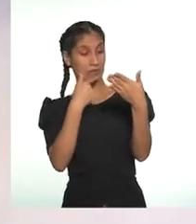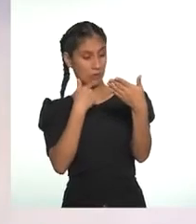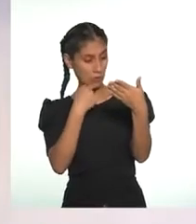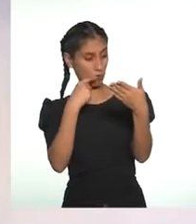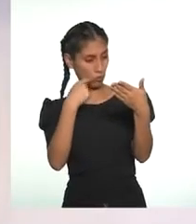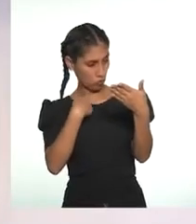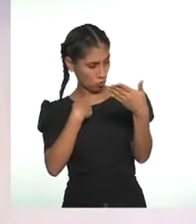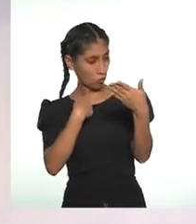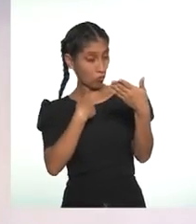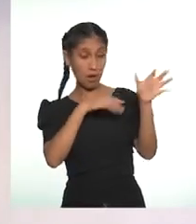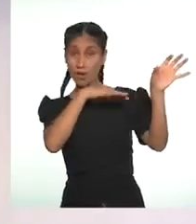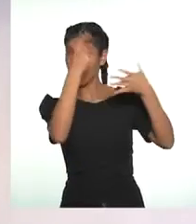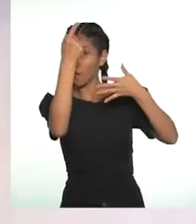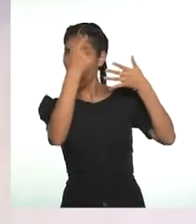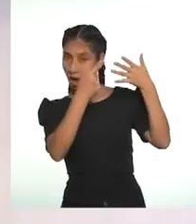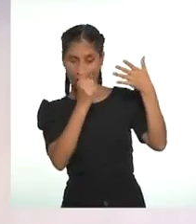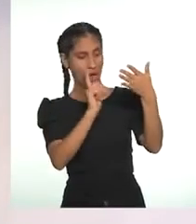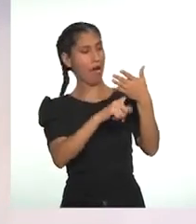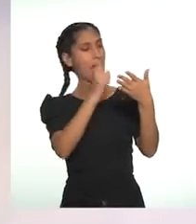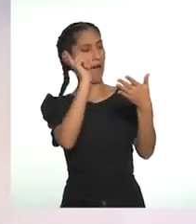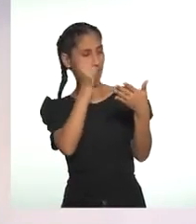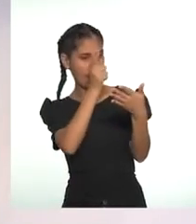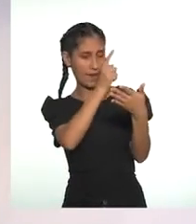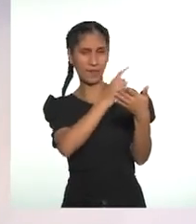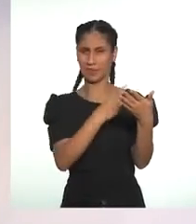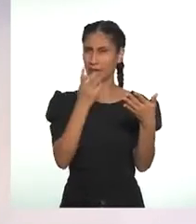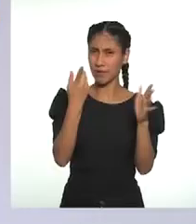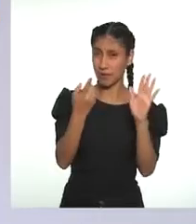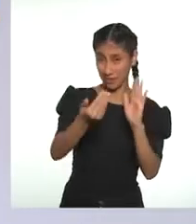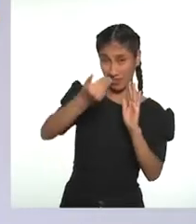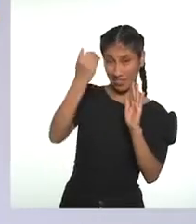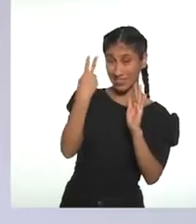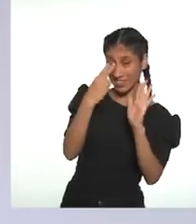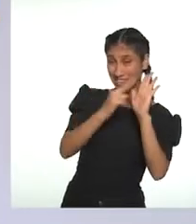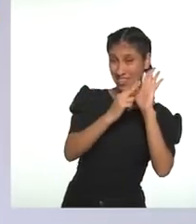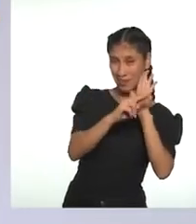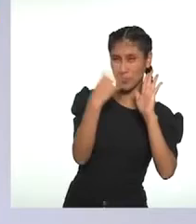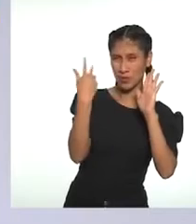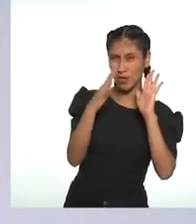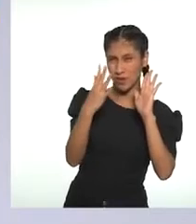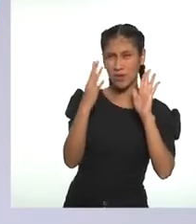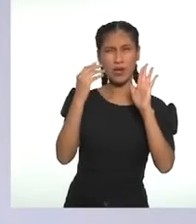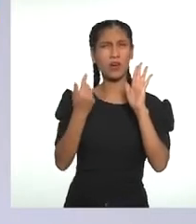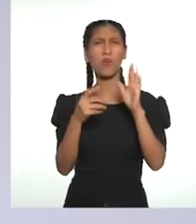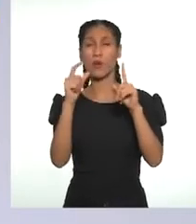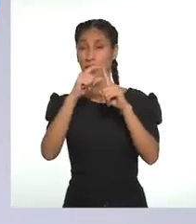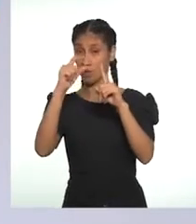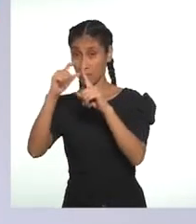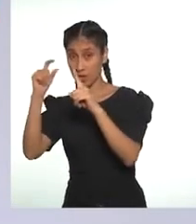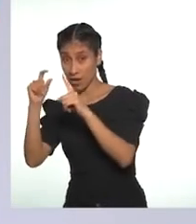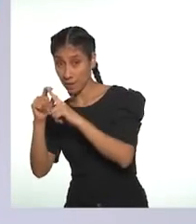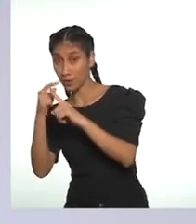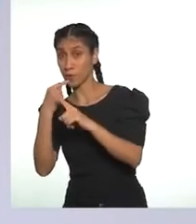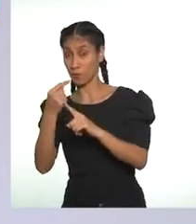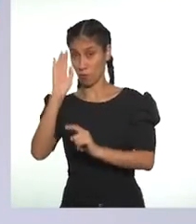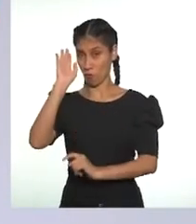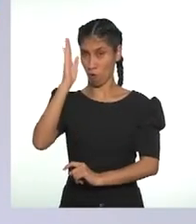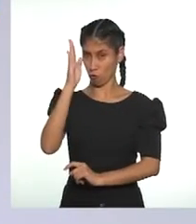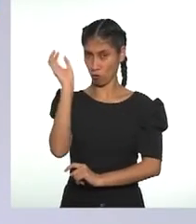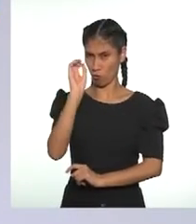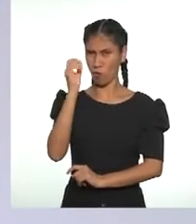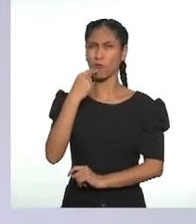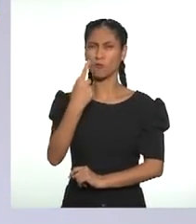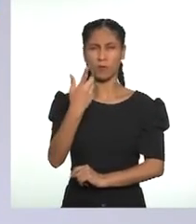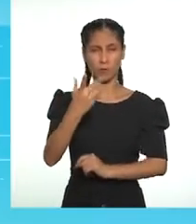que el receptor del mismo realice una acción determinada. En el ejemplo que hemos leído en las instrucciones, las palabras que